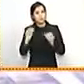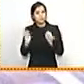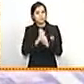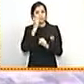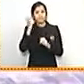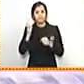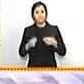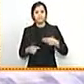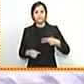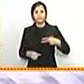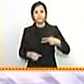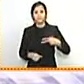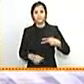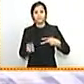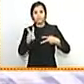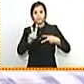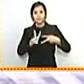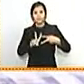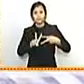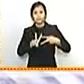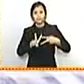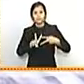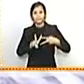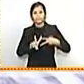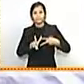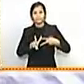dígito. 2. Segundo dígito.